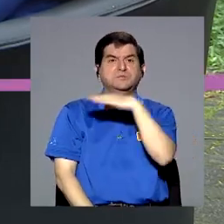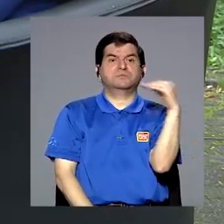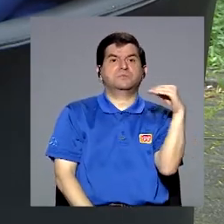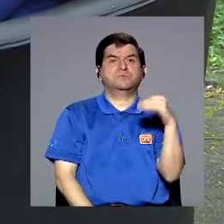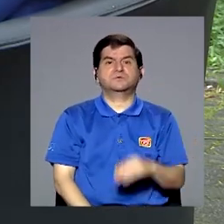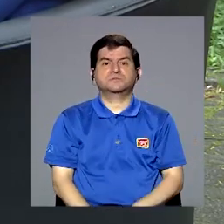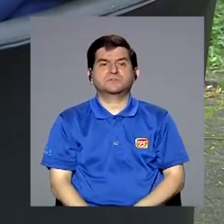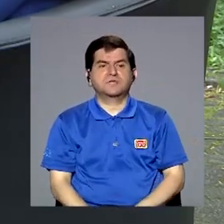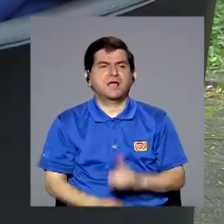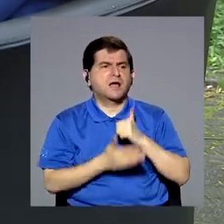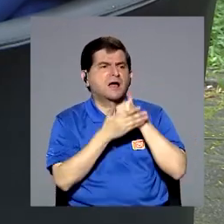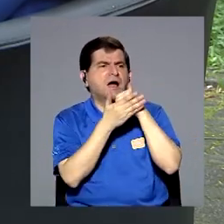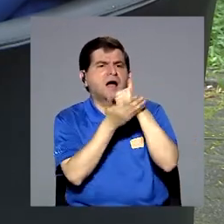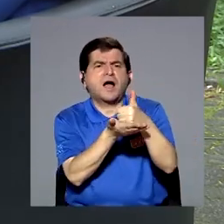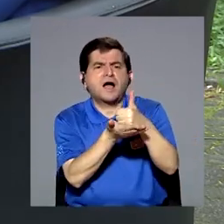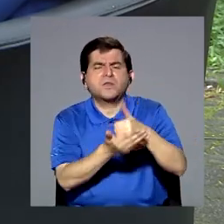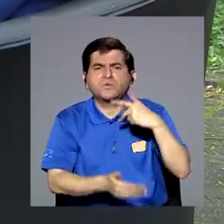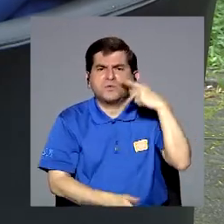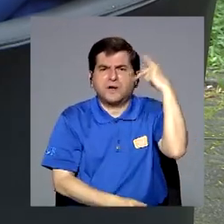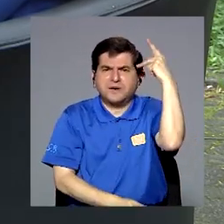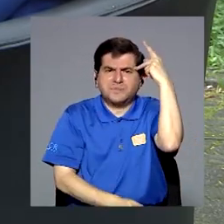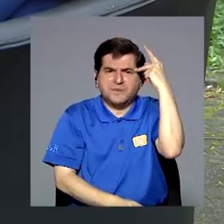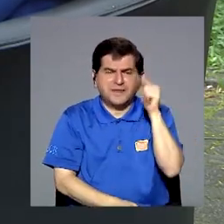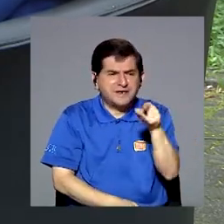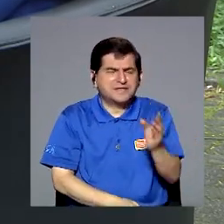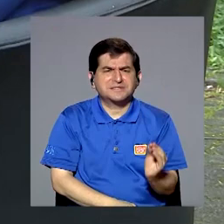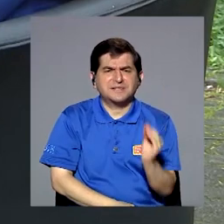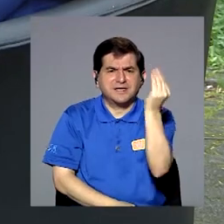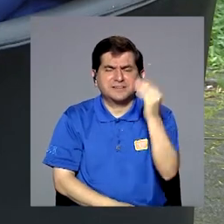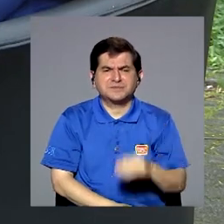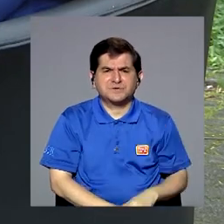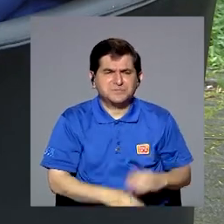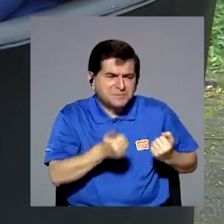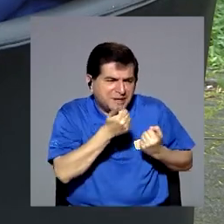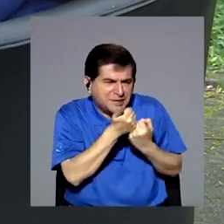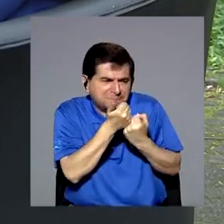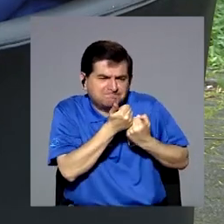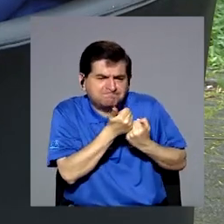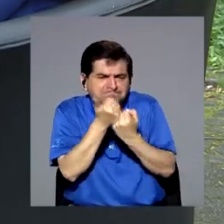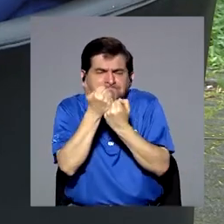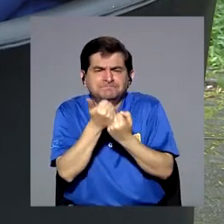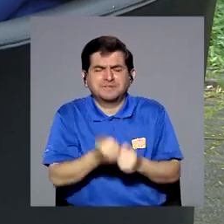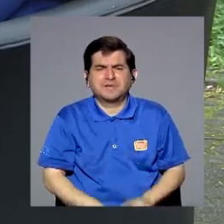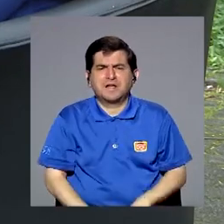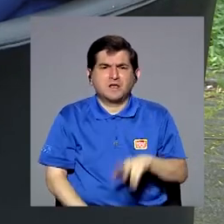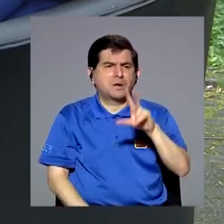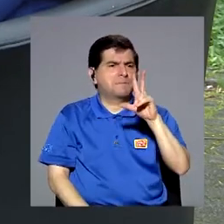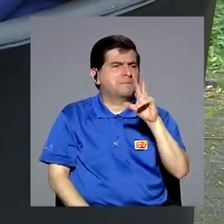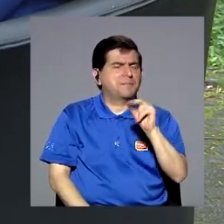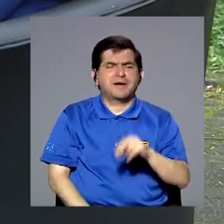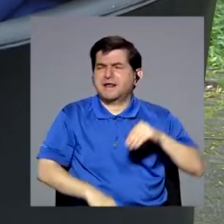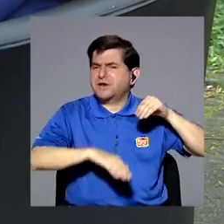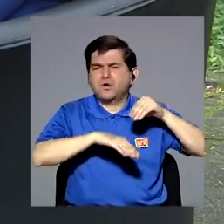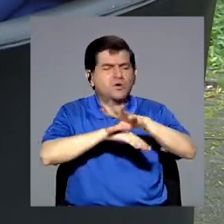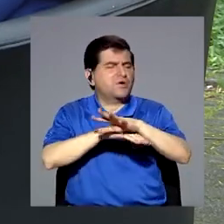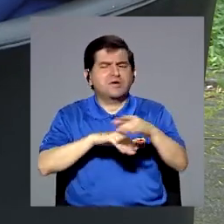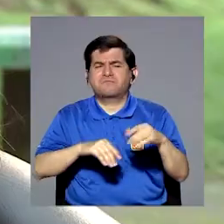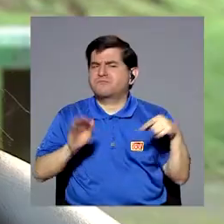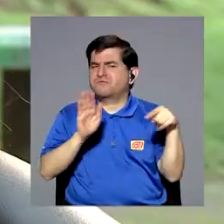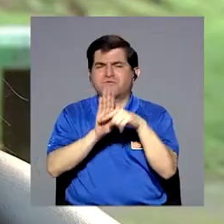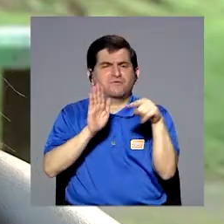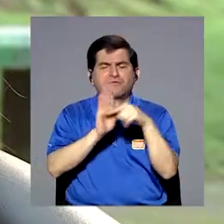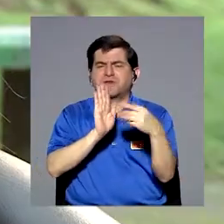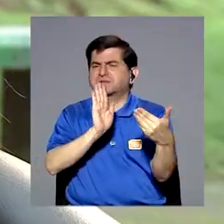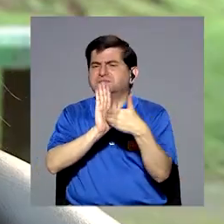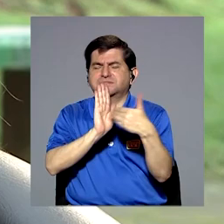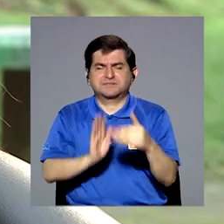también, bueno, en este caso, que pueden ayudar los padres a los jóvenes a reforzar para no caer, digamos, en influencias negativas.